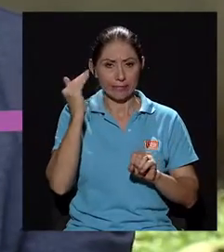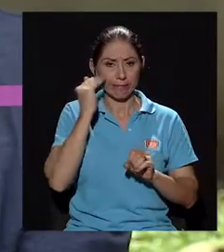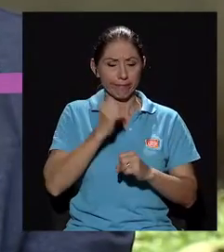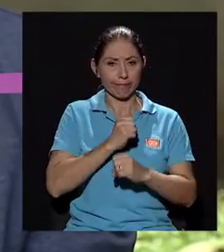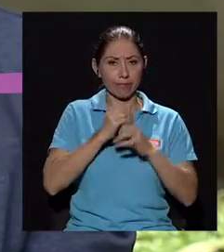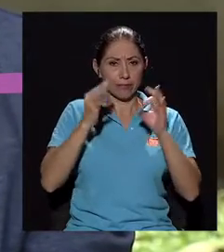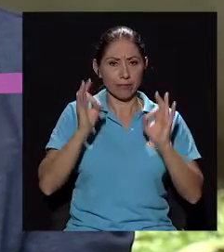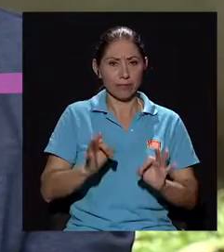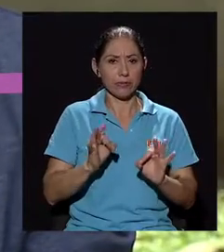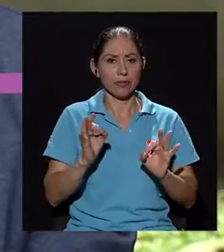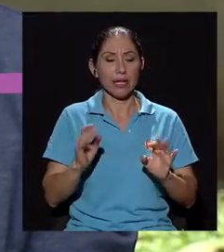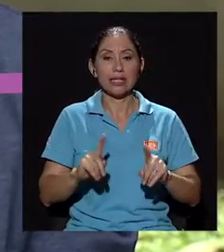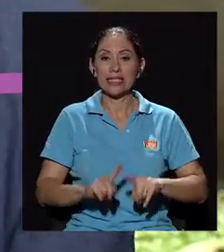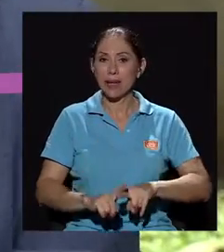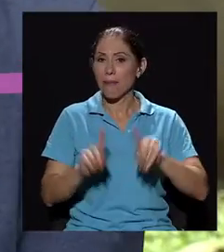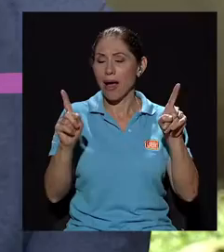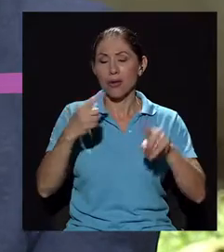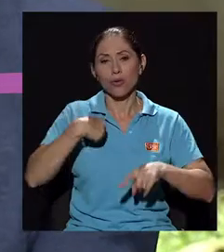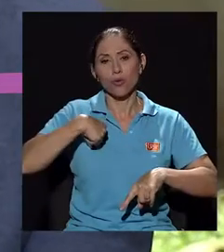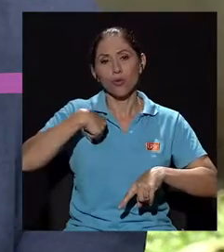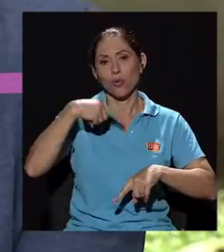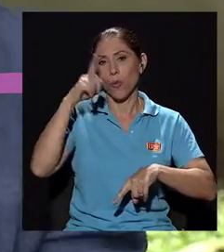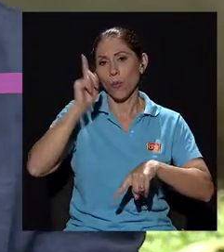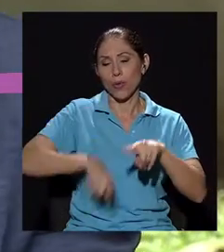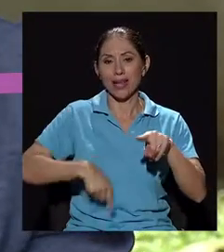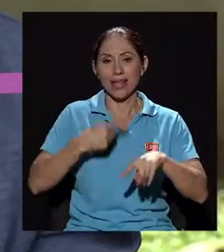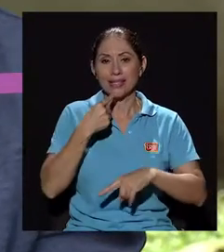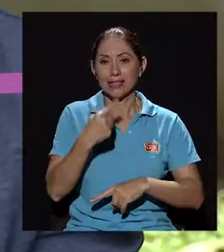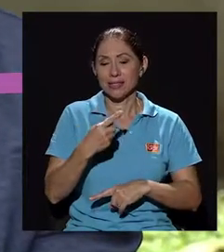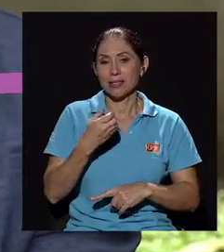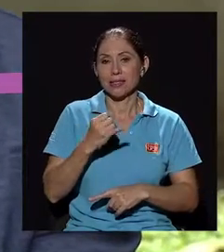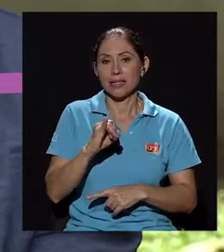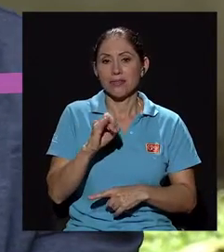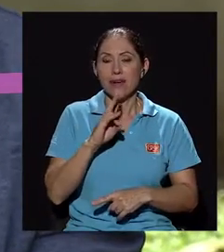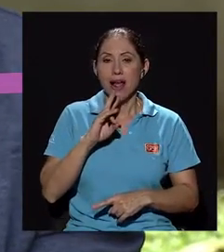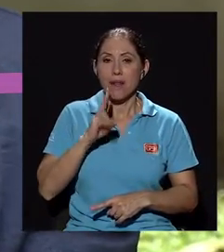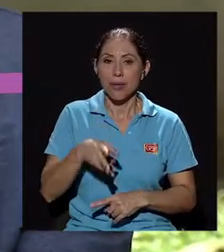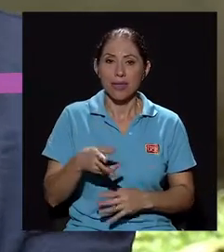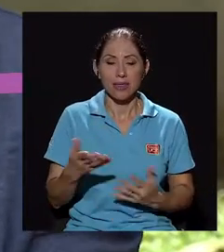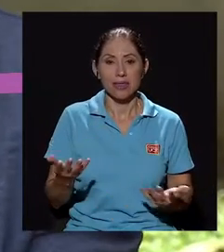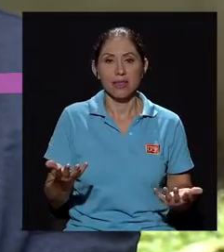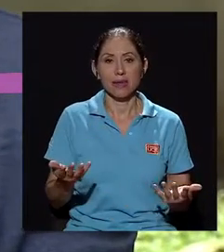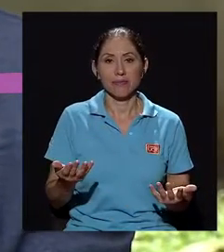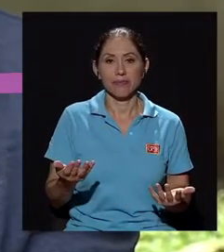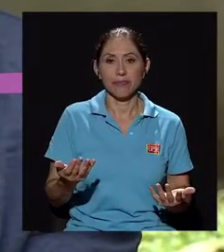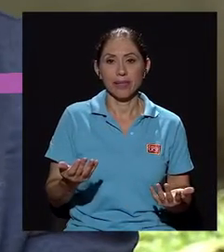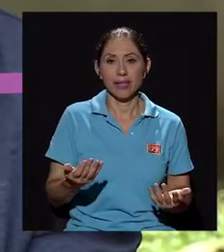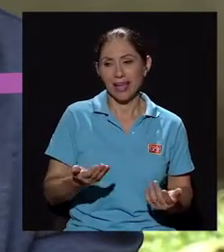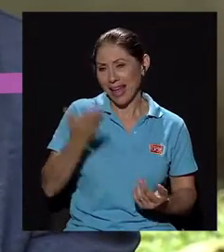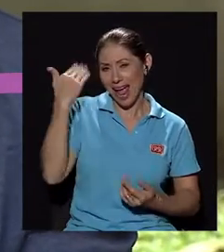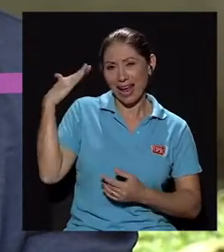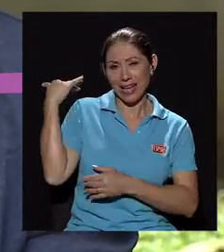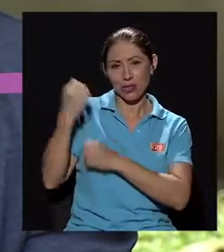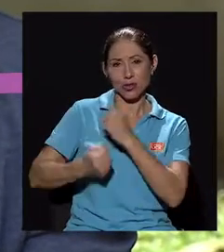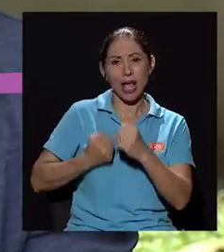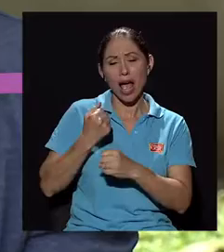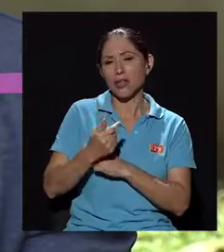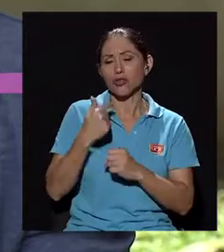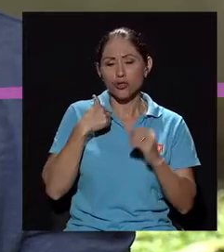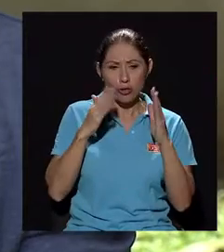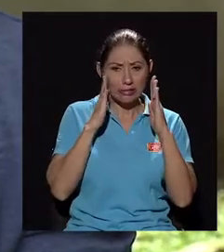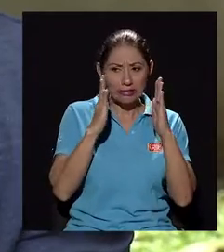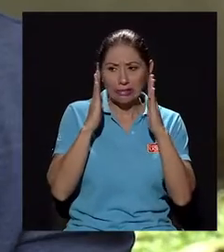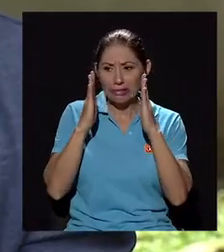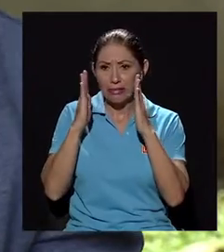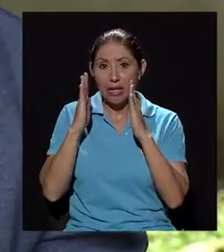embargo, no podría decirte, o sea, si realmente la atención que yo daba en aquellos años, que hicieron un seguimiento muy